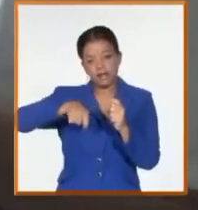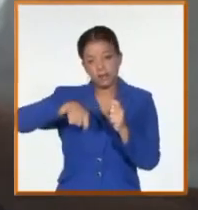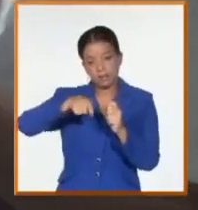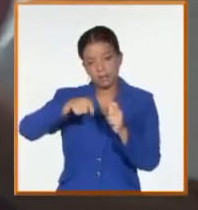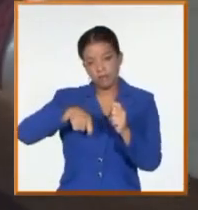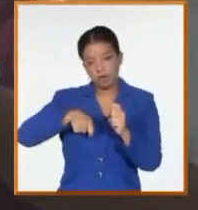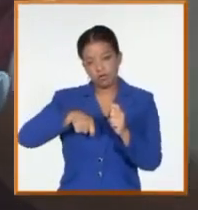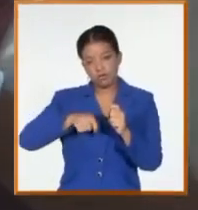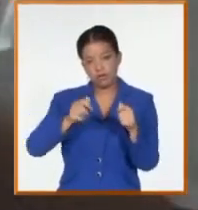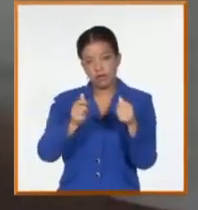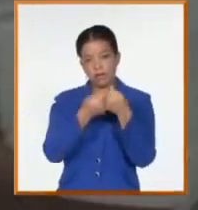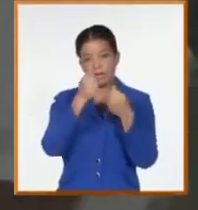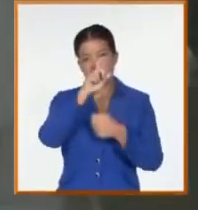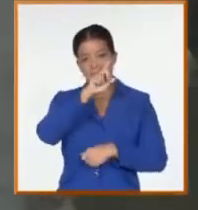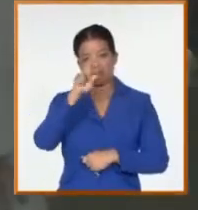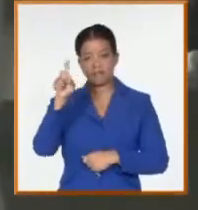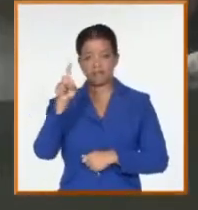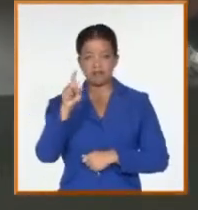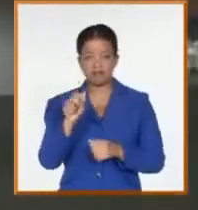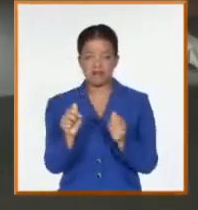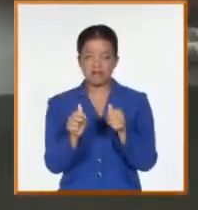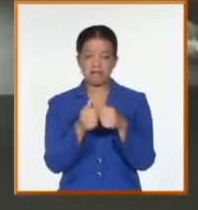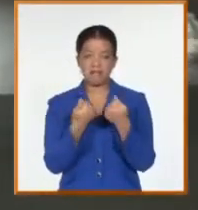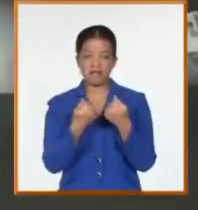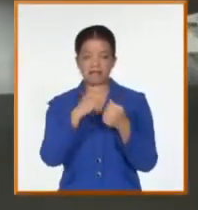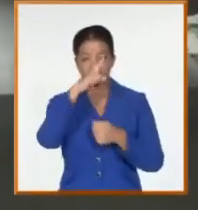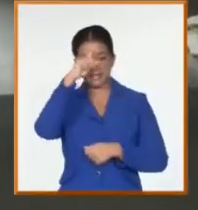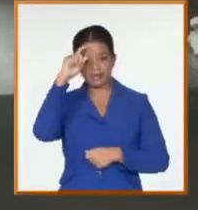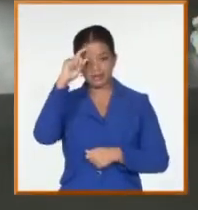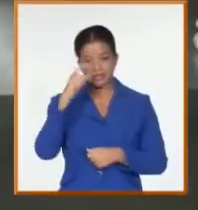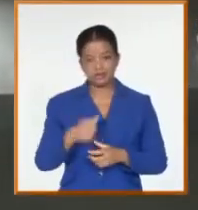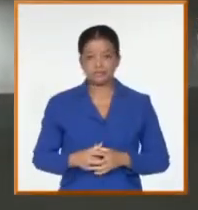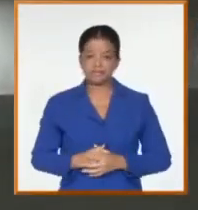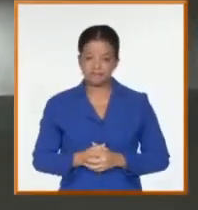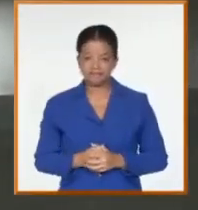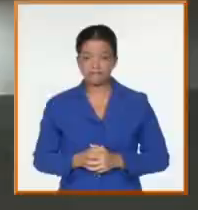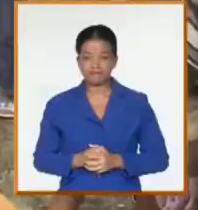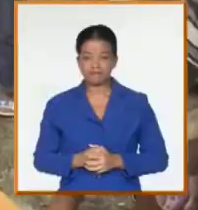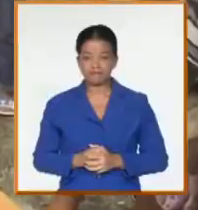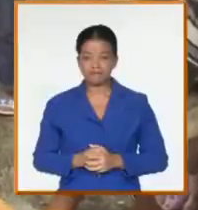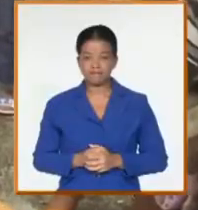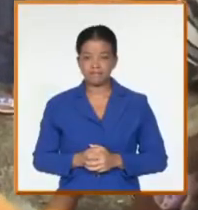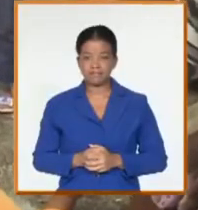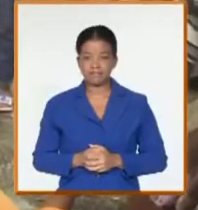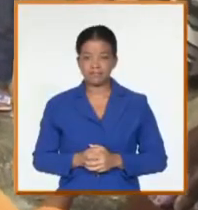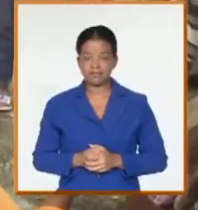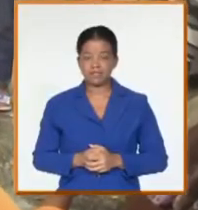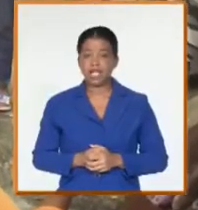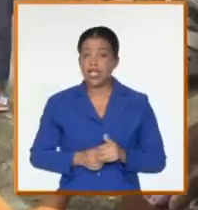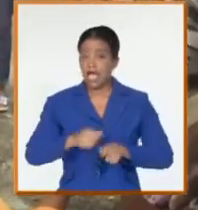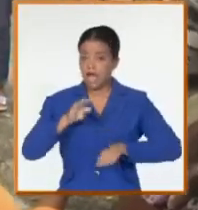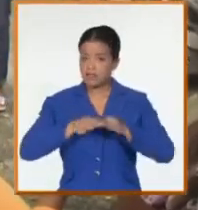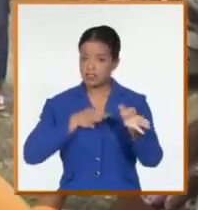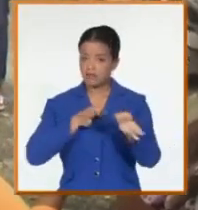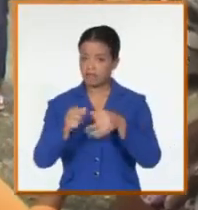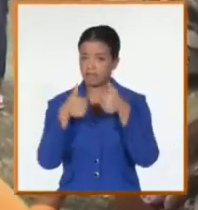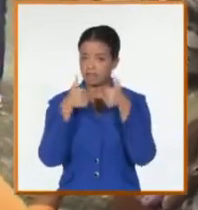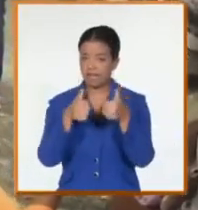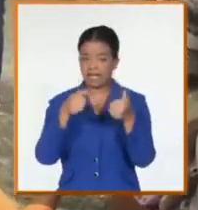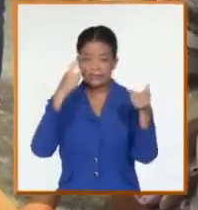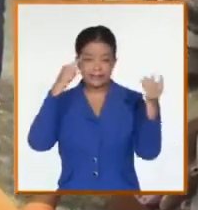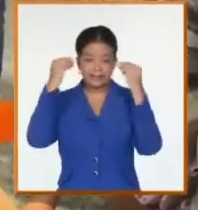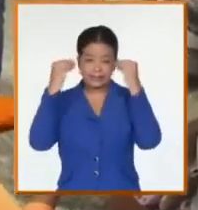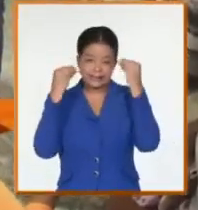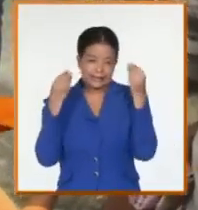de las panaderías de cubana del pan en Santi espíritus un sistema muy efectivo pero la preocupación es